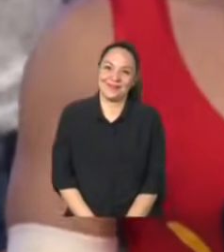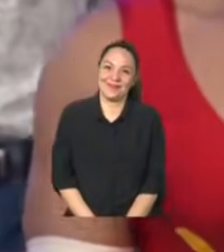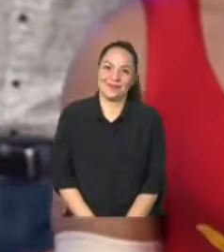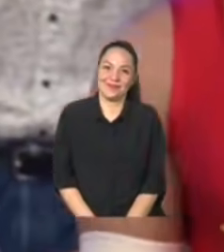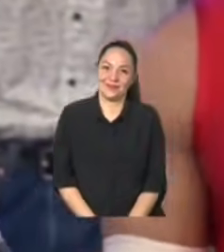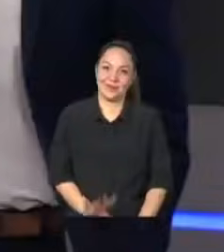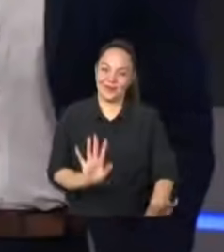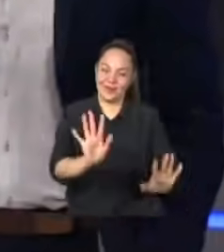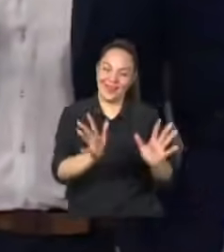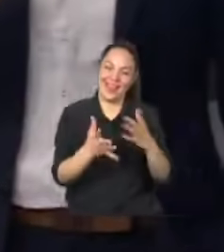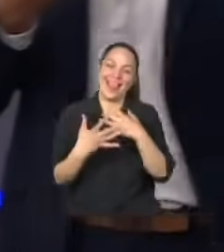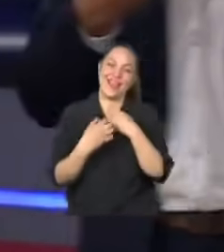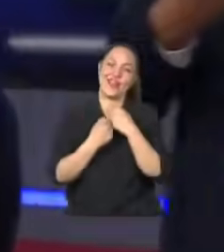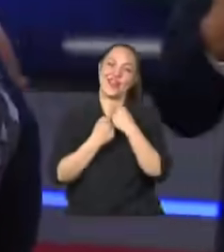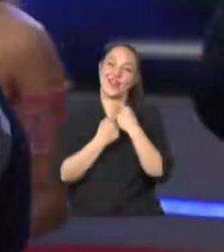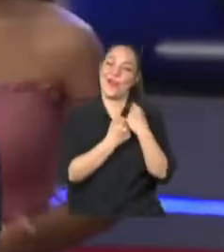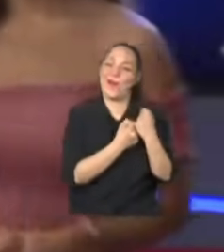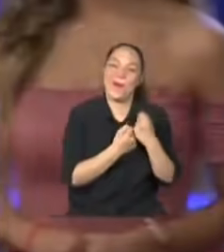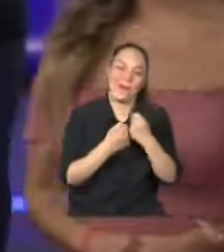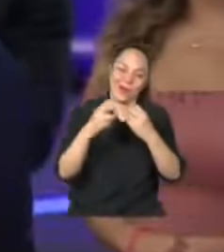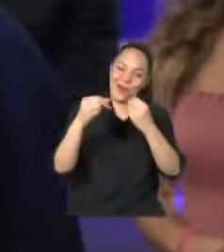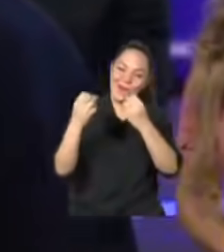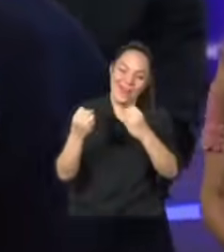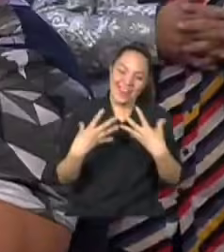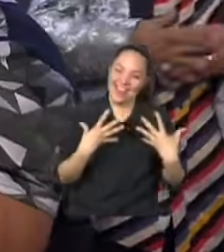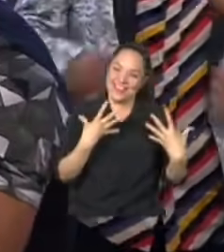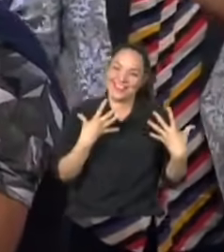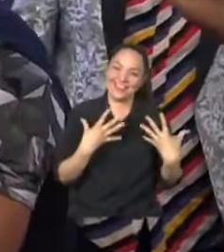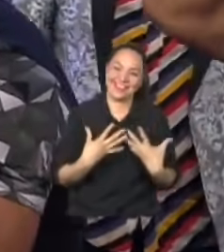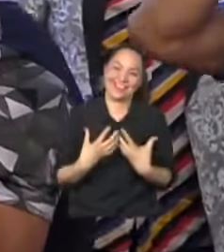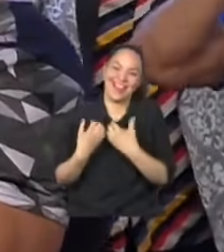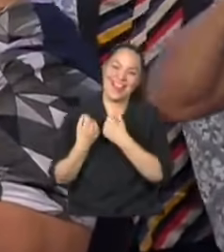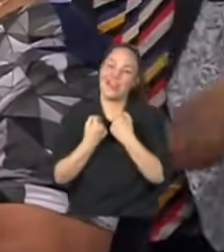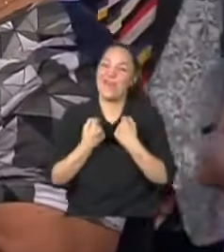Pégame, pero no me dejes, niño. No, de veras.